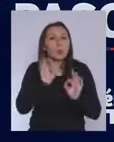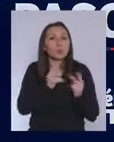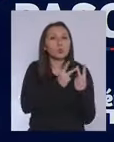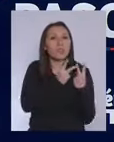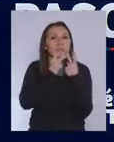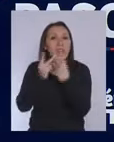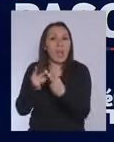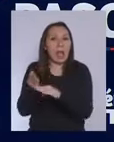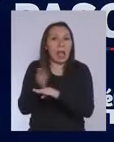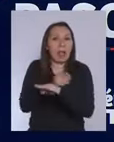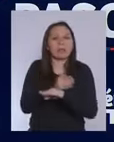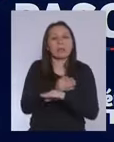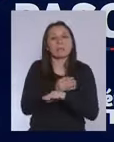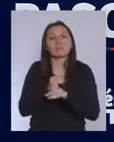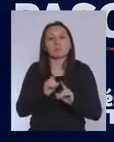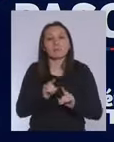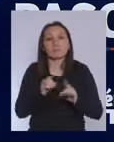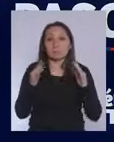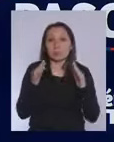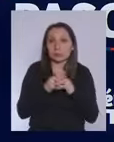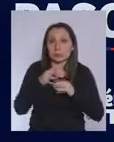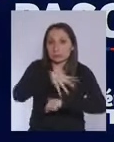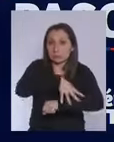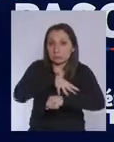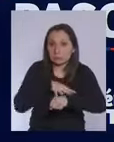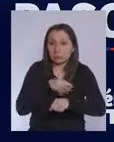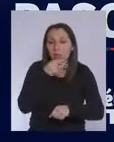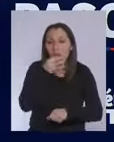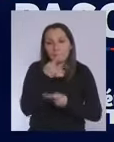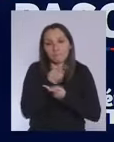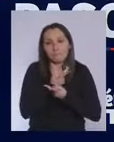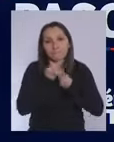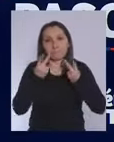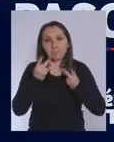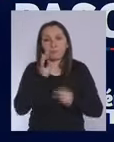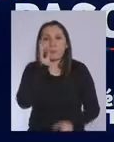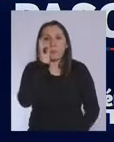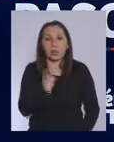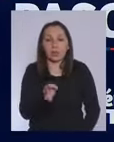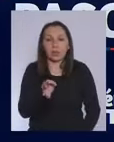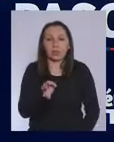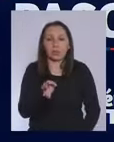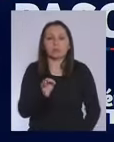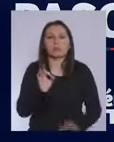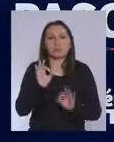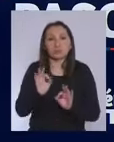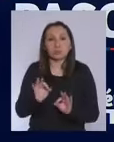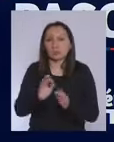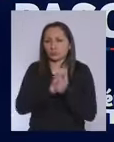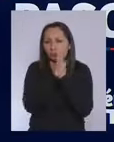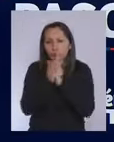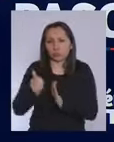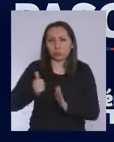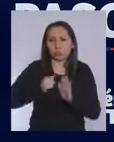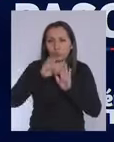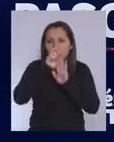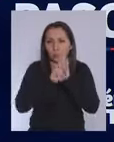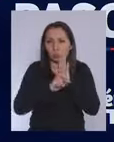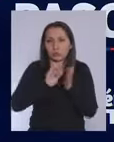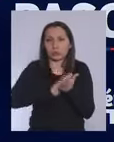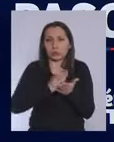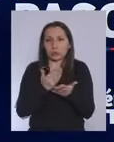iba a realizar y la misma armada ha hecho un comunicado en donde indicó que se establecieron todos los protocolos de salud